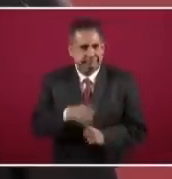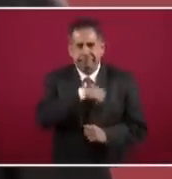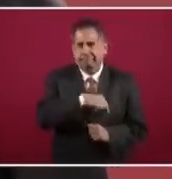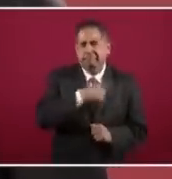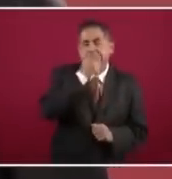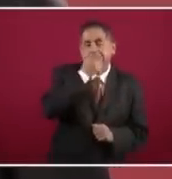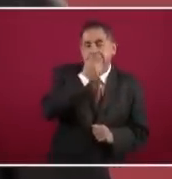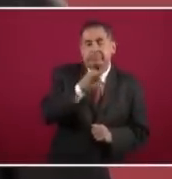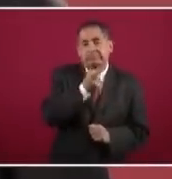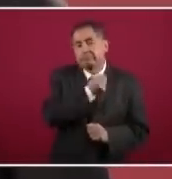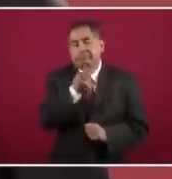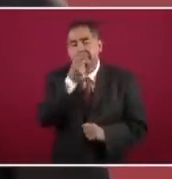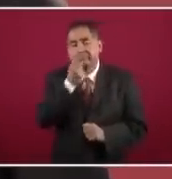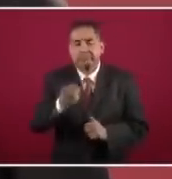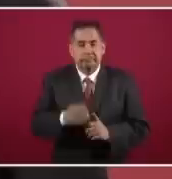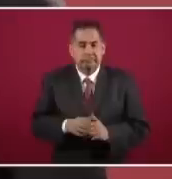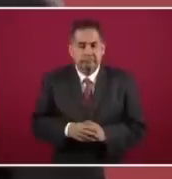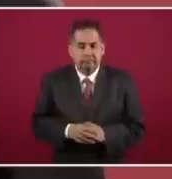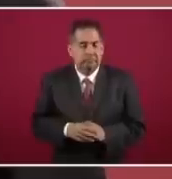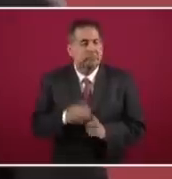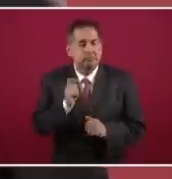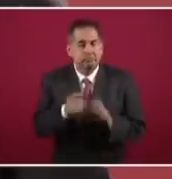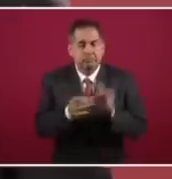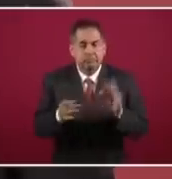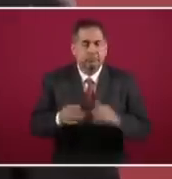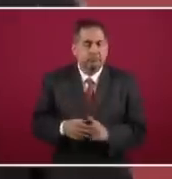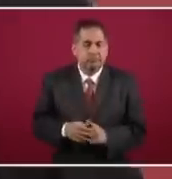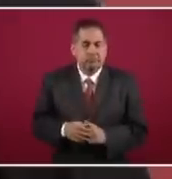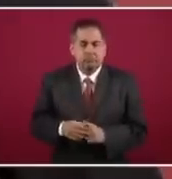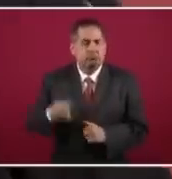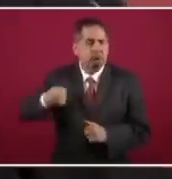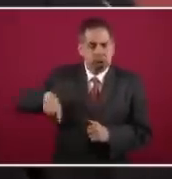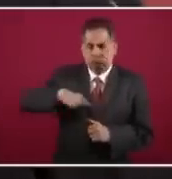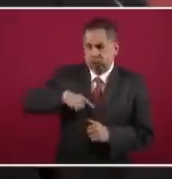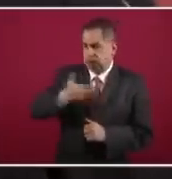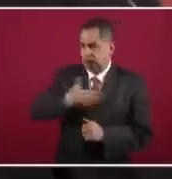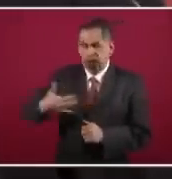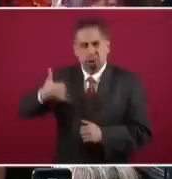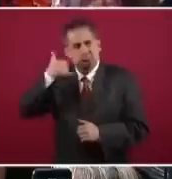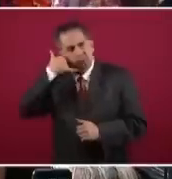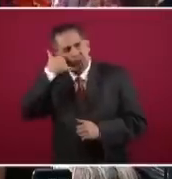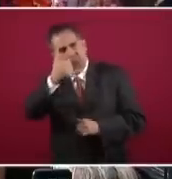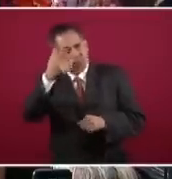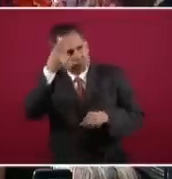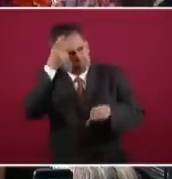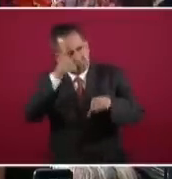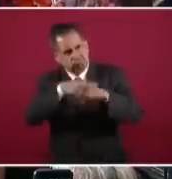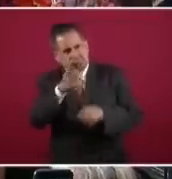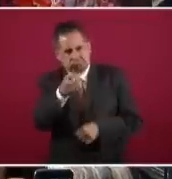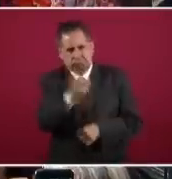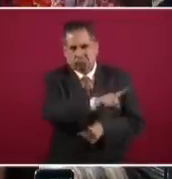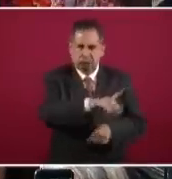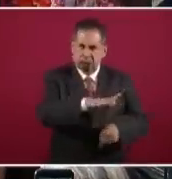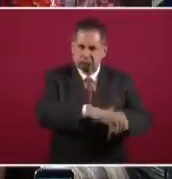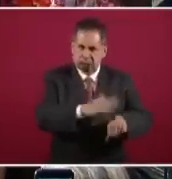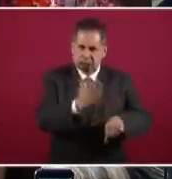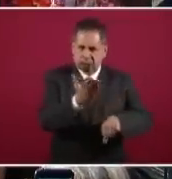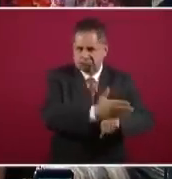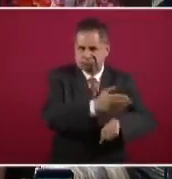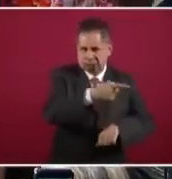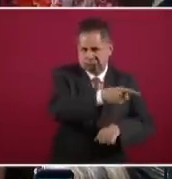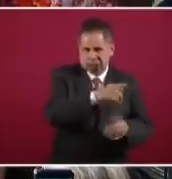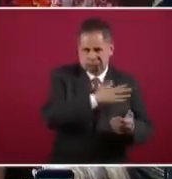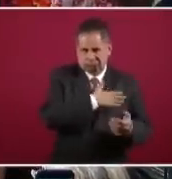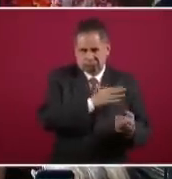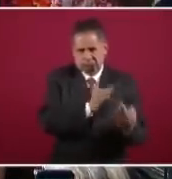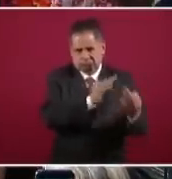diciendo, algunos, de que nosotros le pedimos a la empresa que